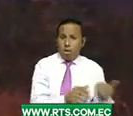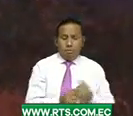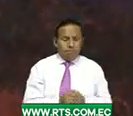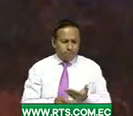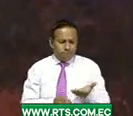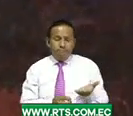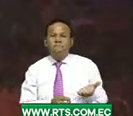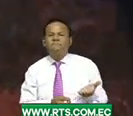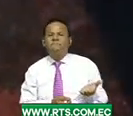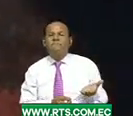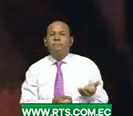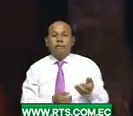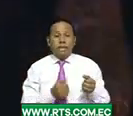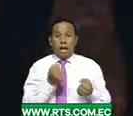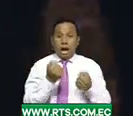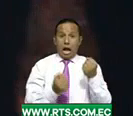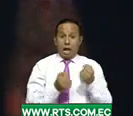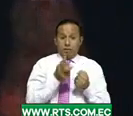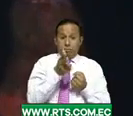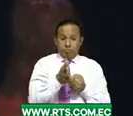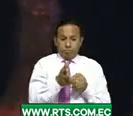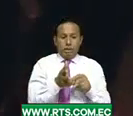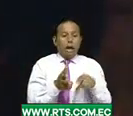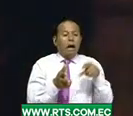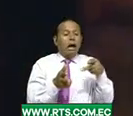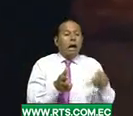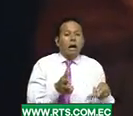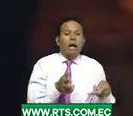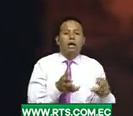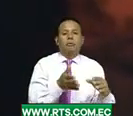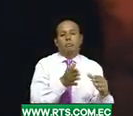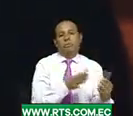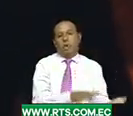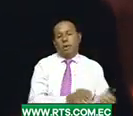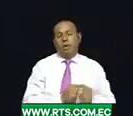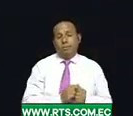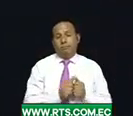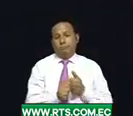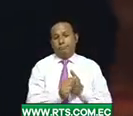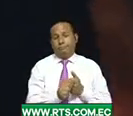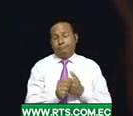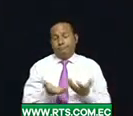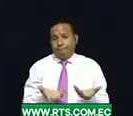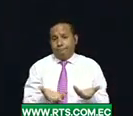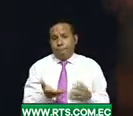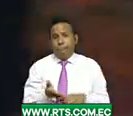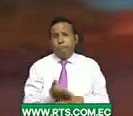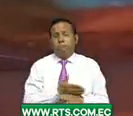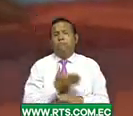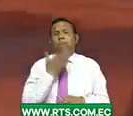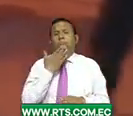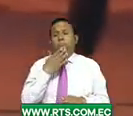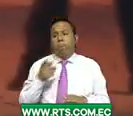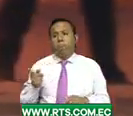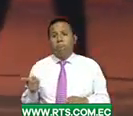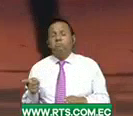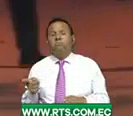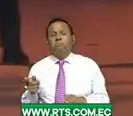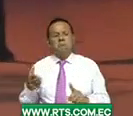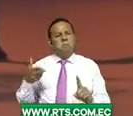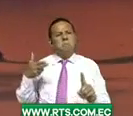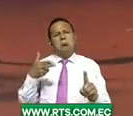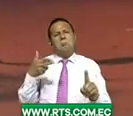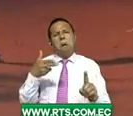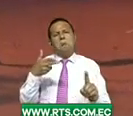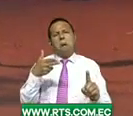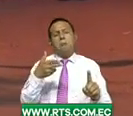un vehículo, un automóvil, y ahí cayó después de ser alcanzado por disparos, por